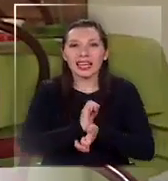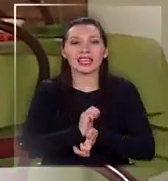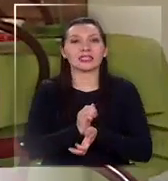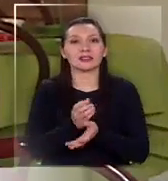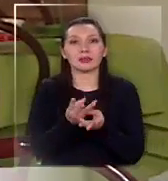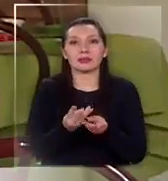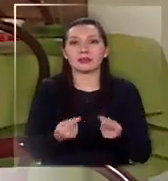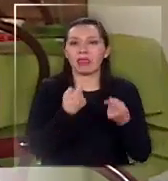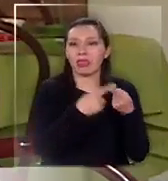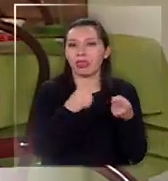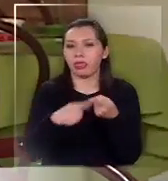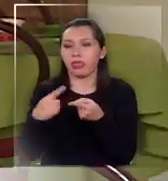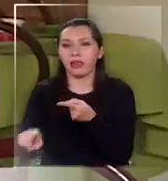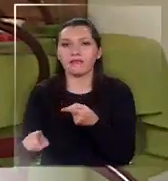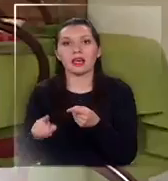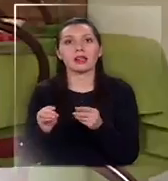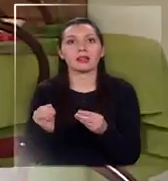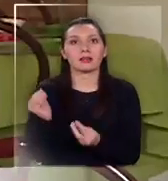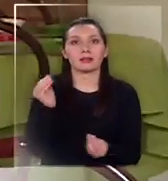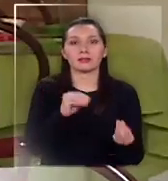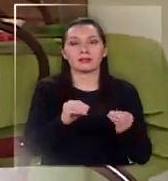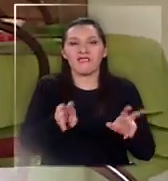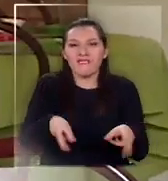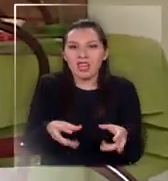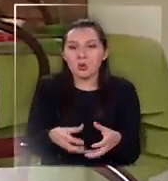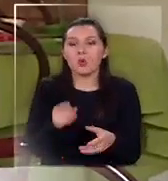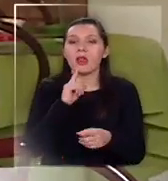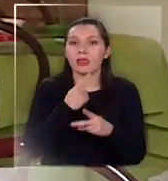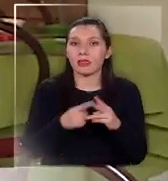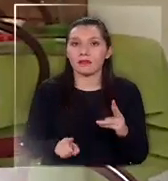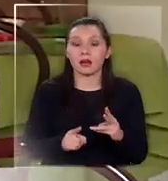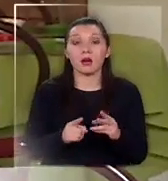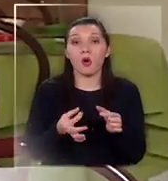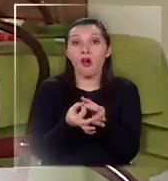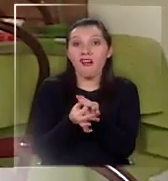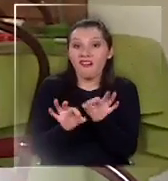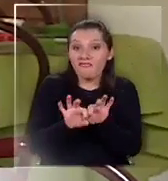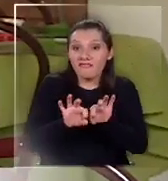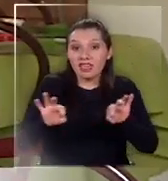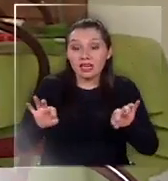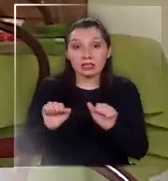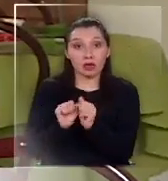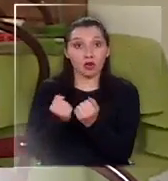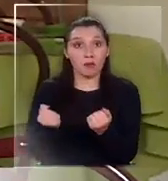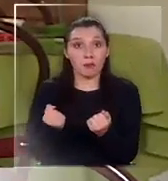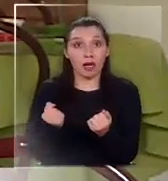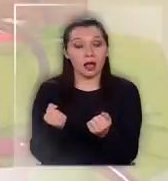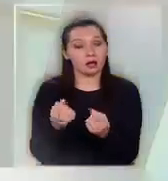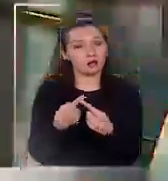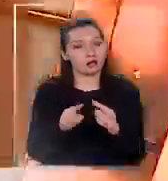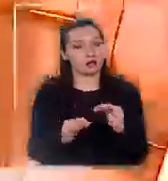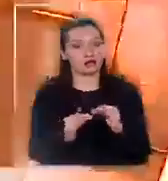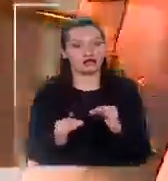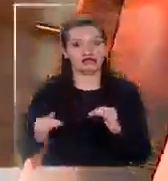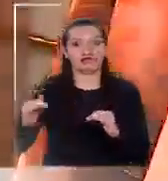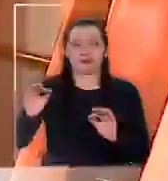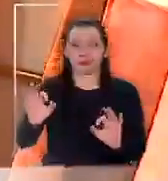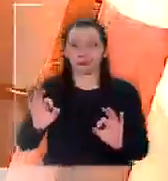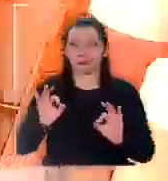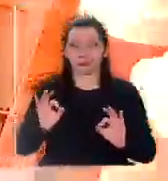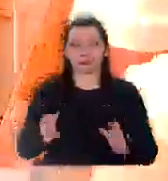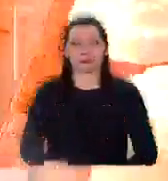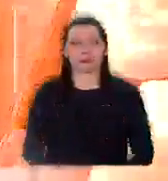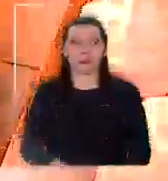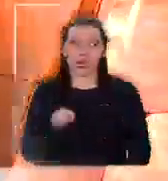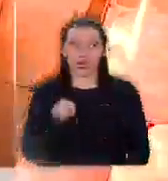con queso, distintos tipos de queso, con vegetales adentro, a una vienesa con pan y llevarlo a otro nivel. Acá,